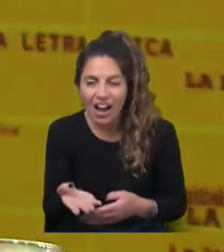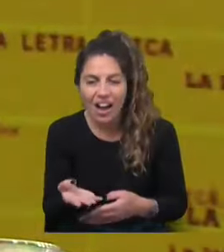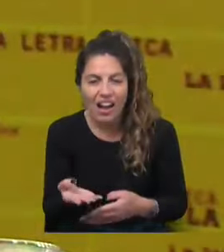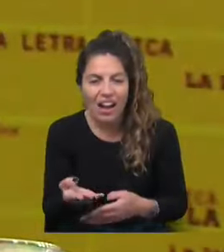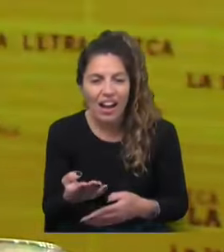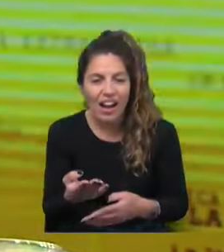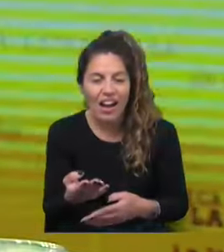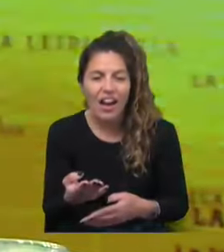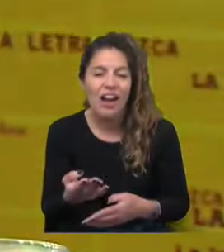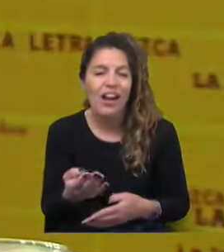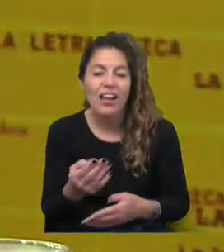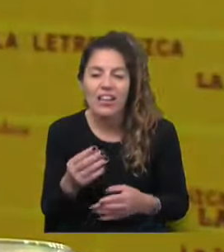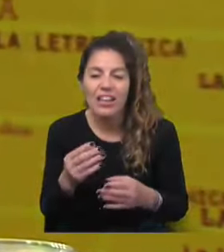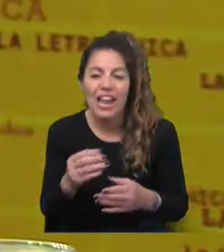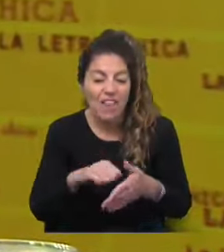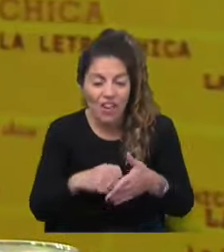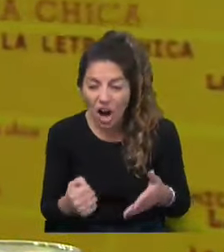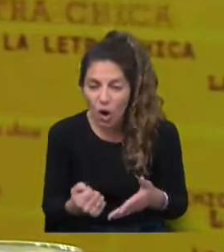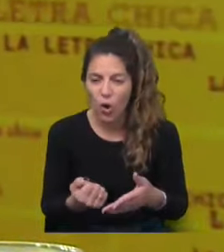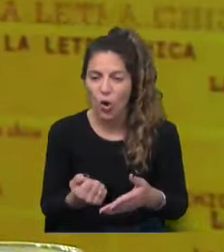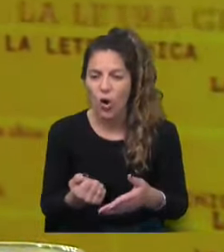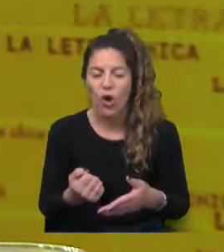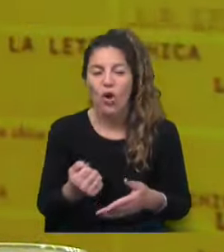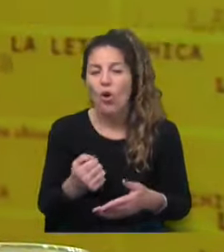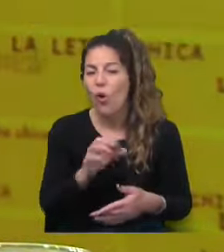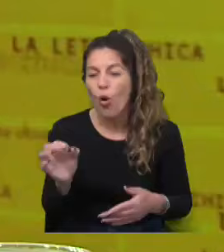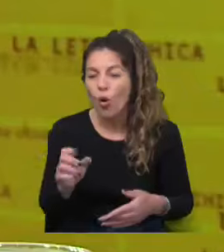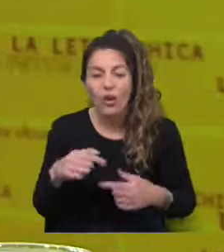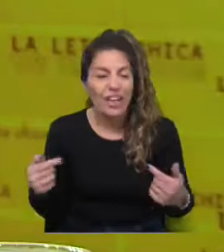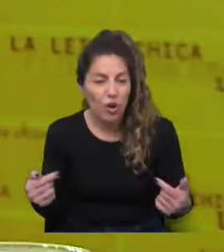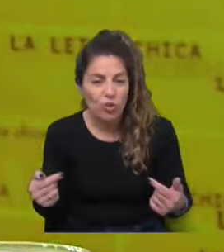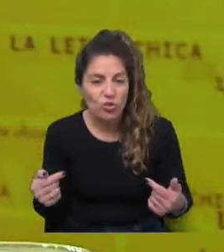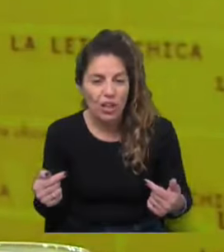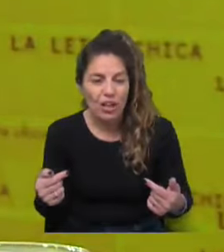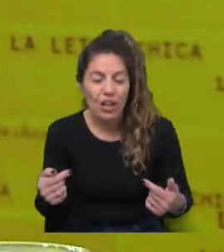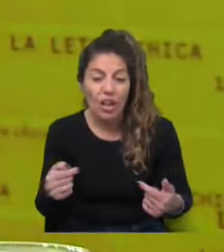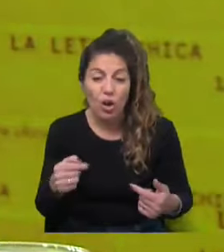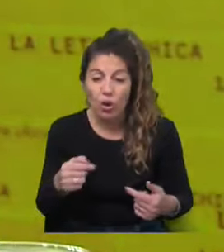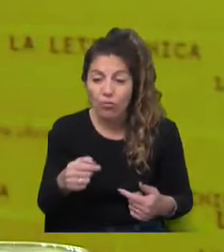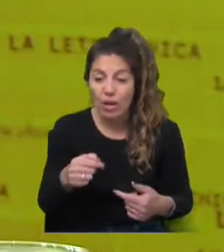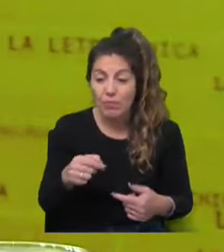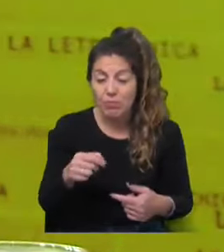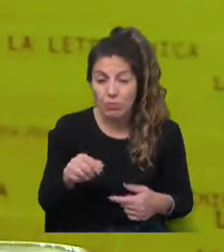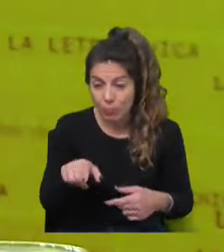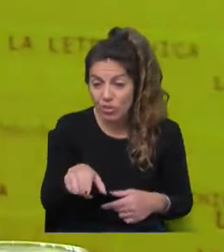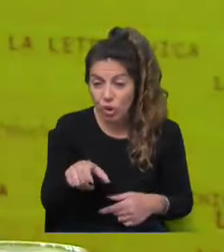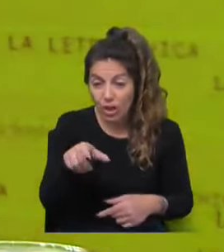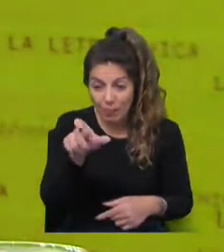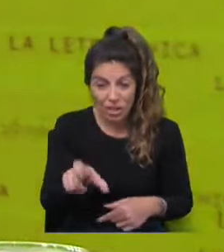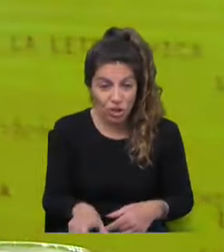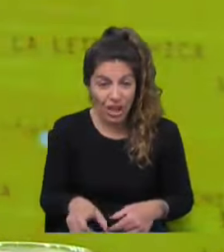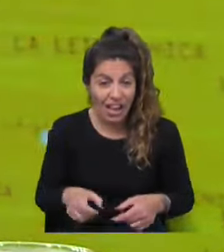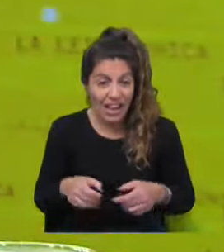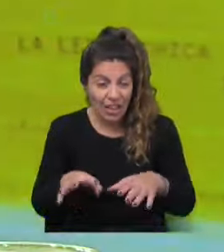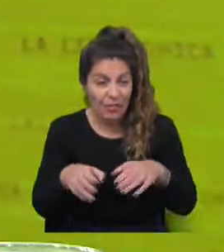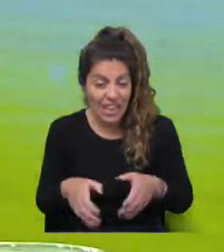que puede ser las cuentas bancarias del narco, sí, tras los otros bienes del narco. Pasó con el narco que vivía en el edificio Forum de acá